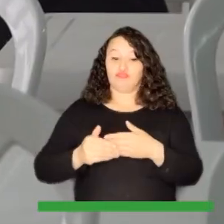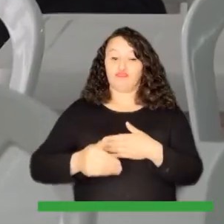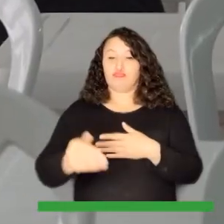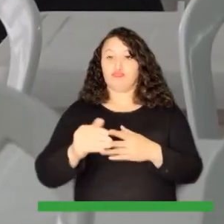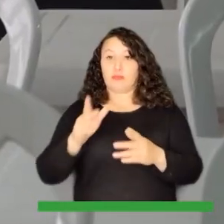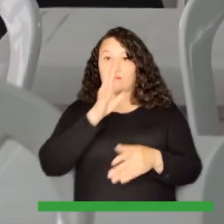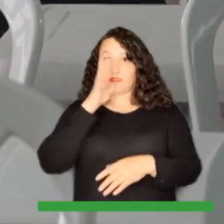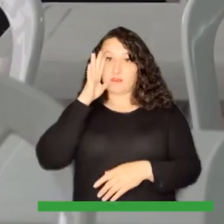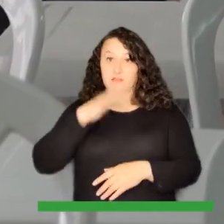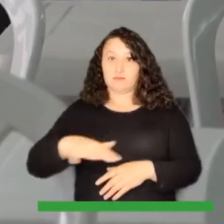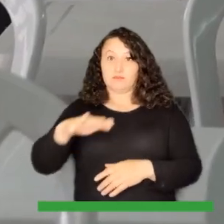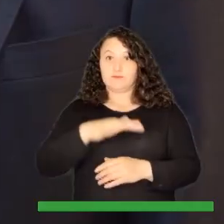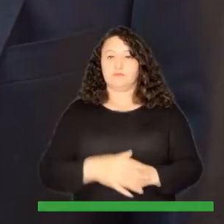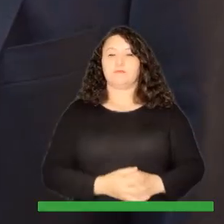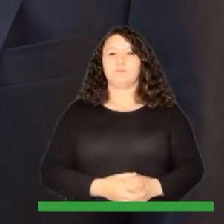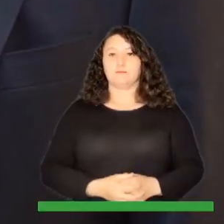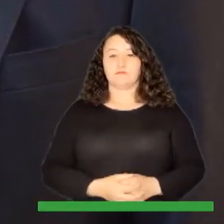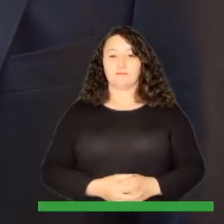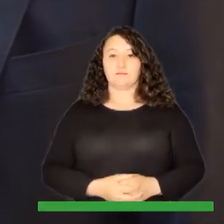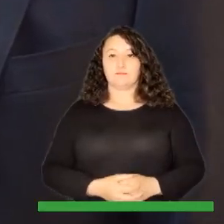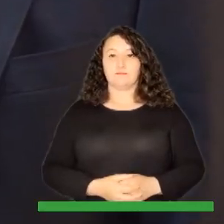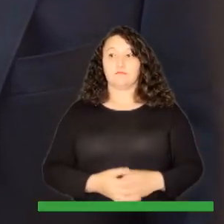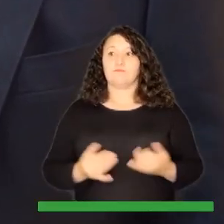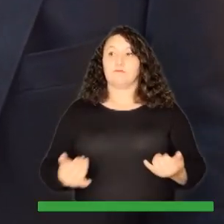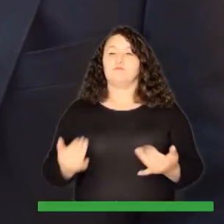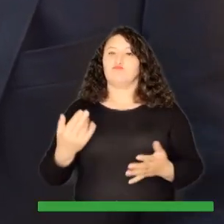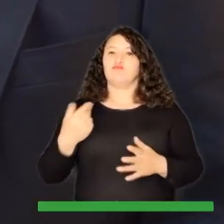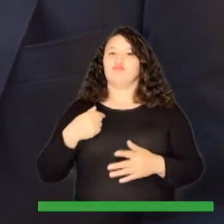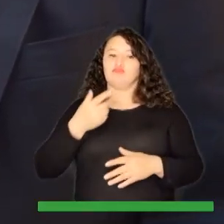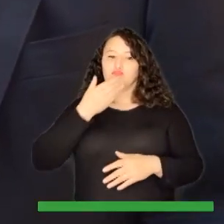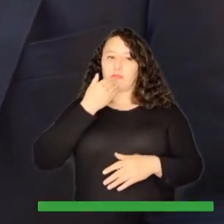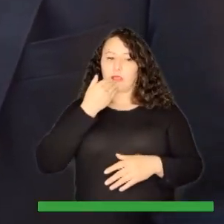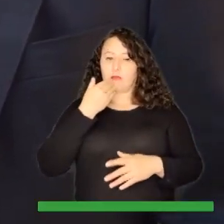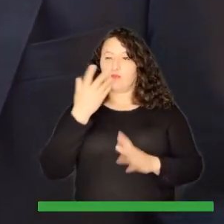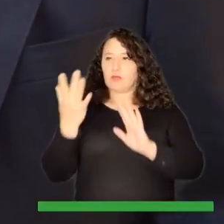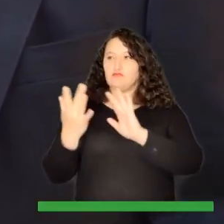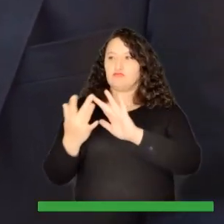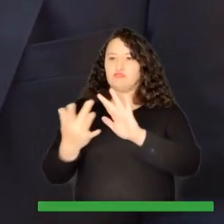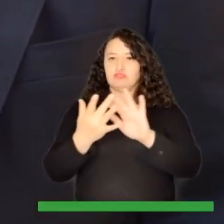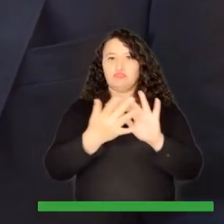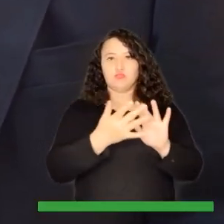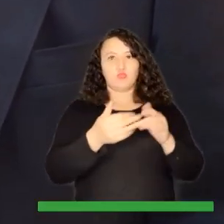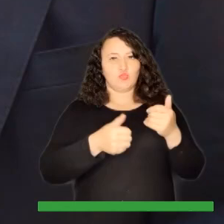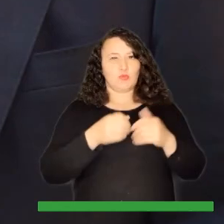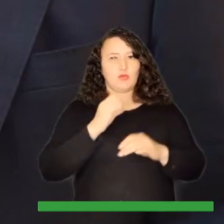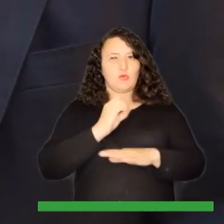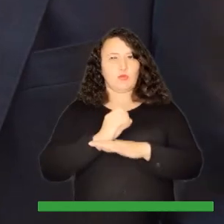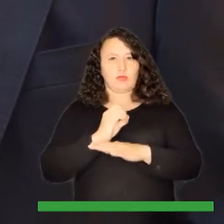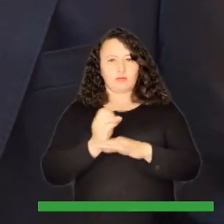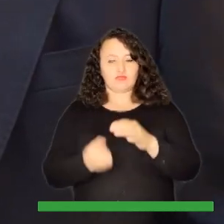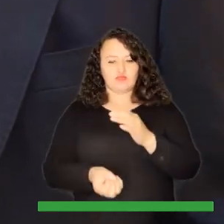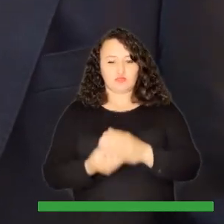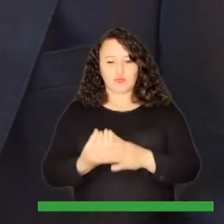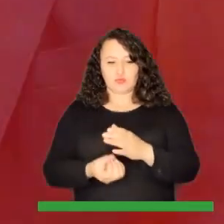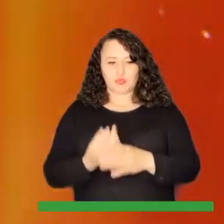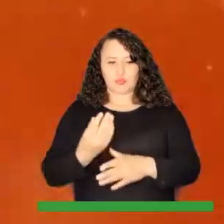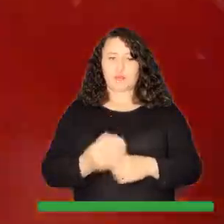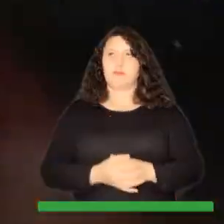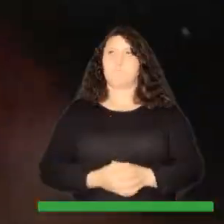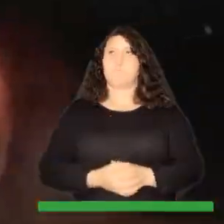implementar en las fincas. Sí, en este simposio yo, por ejemplo, he tomado contacto con organizaciones de